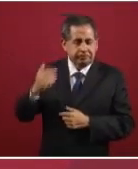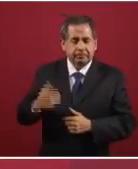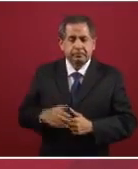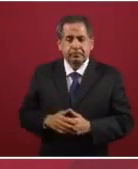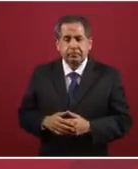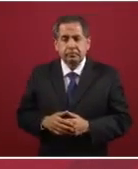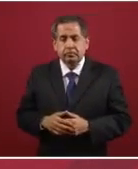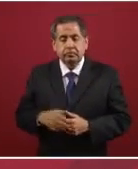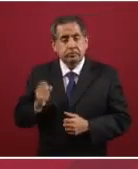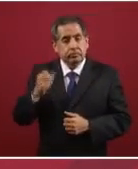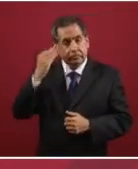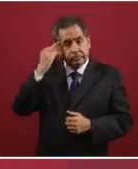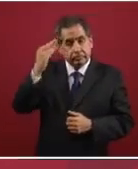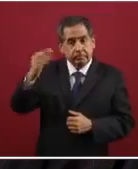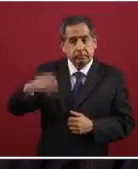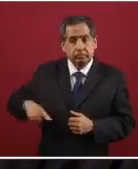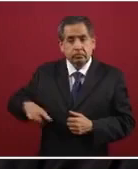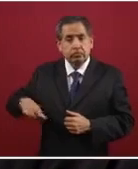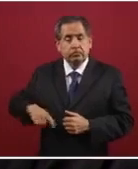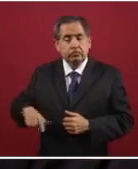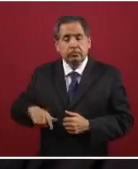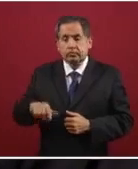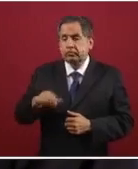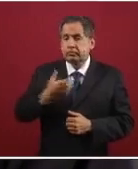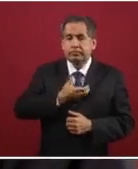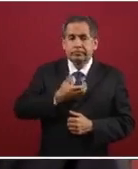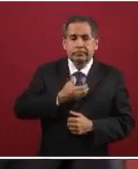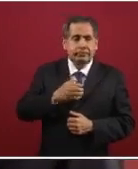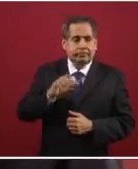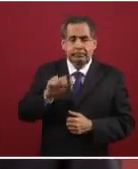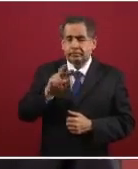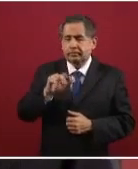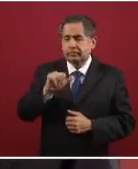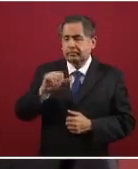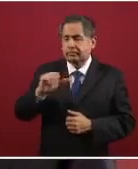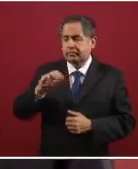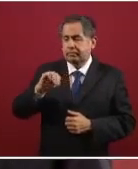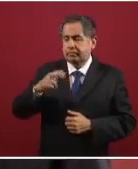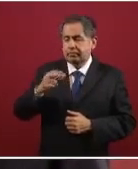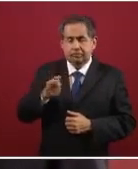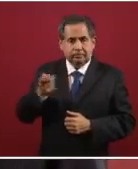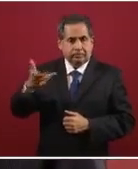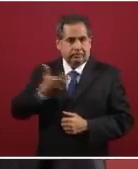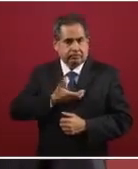en el gobierno de Manuel Ávila Camacho, se llevó a cabo un acto